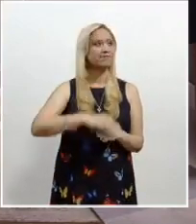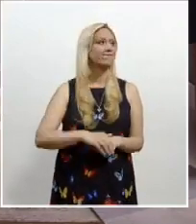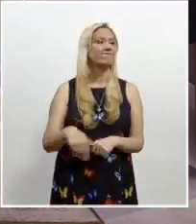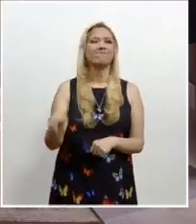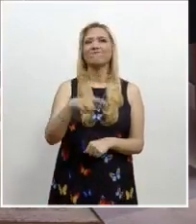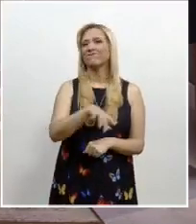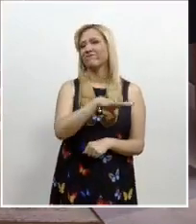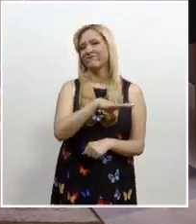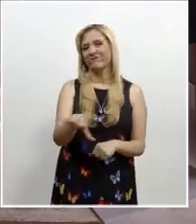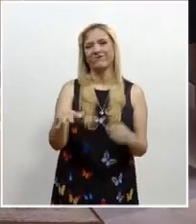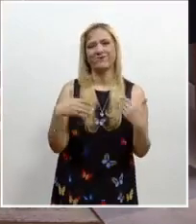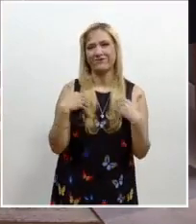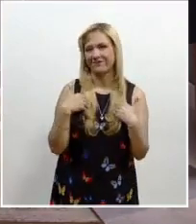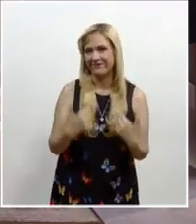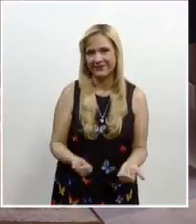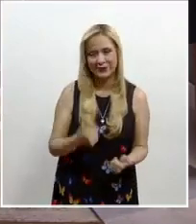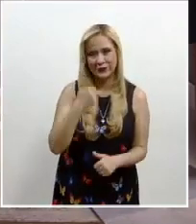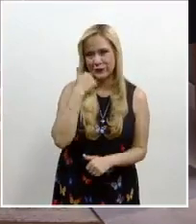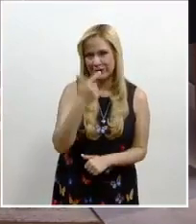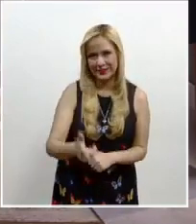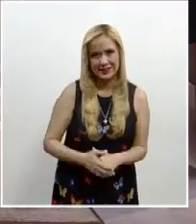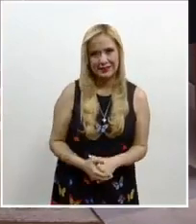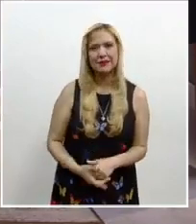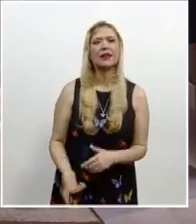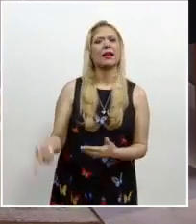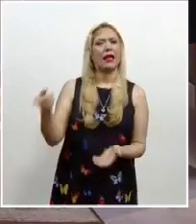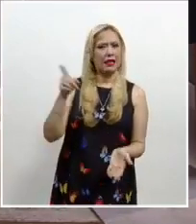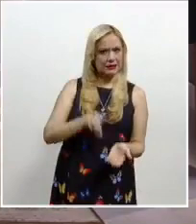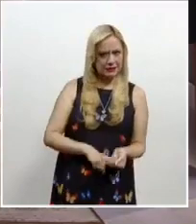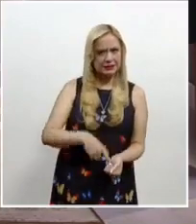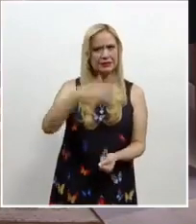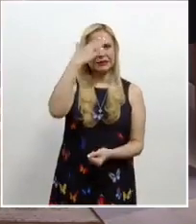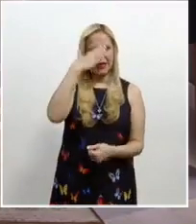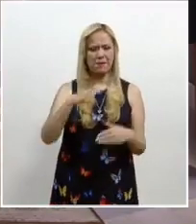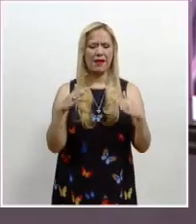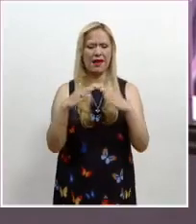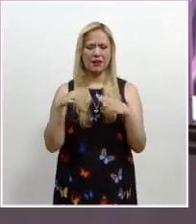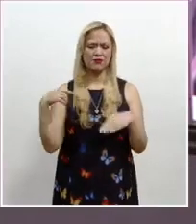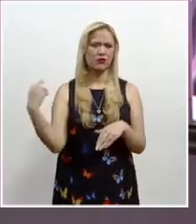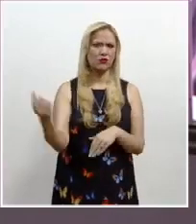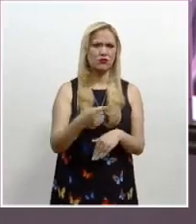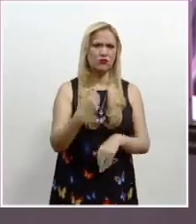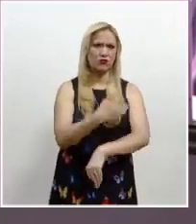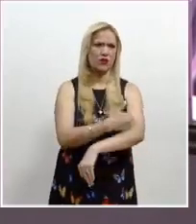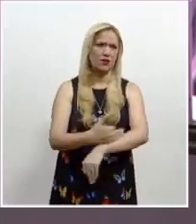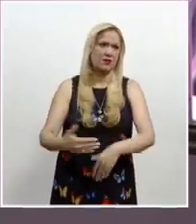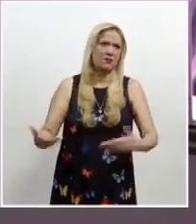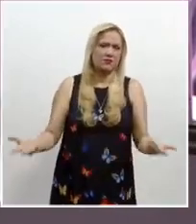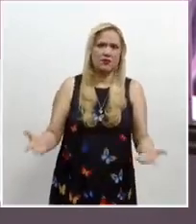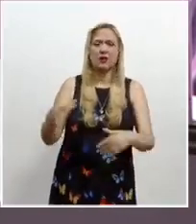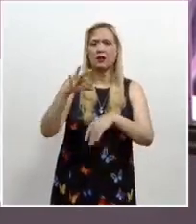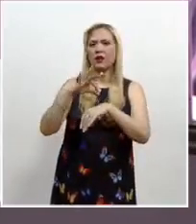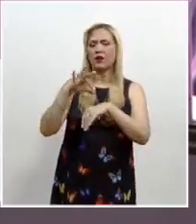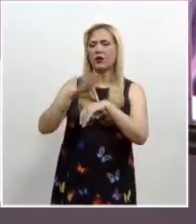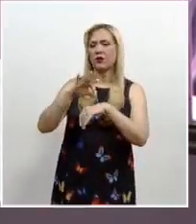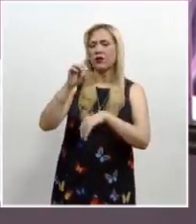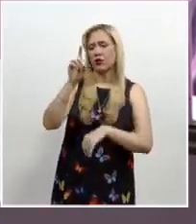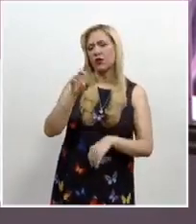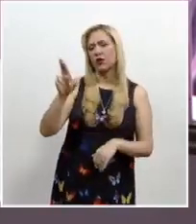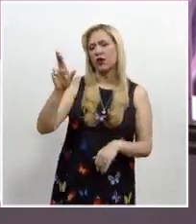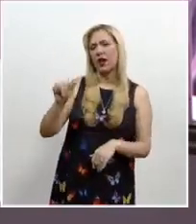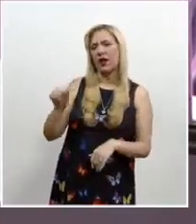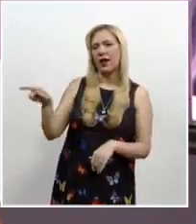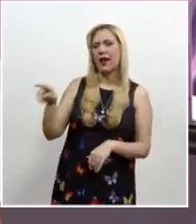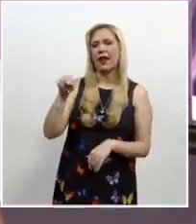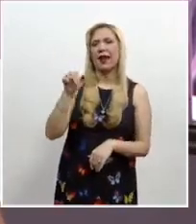entender, porque finalmente lo hemos vivido al interior de nuestros hogares. Decía la doctora Nadine, la pandemia